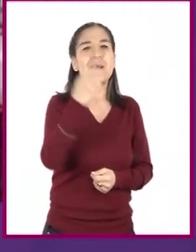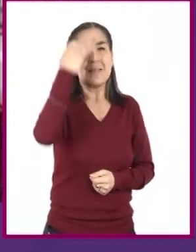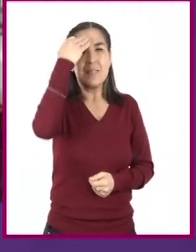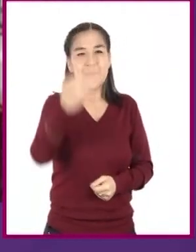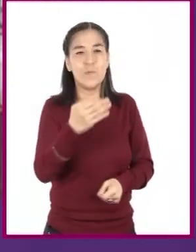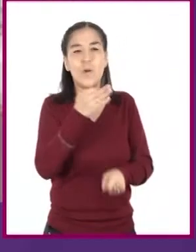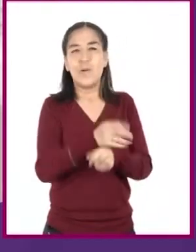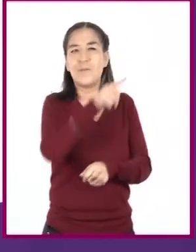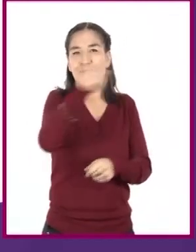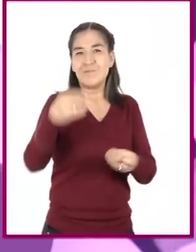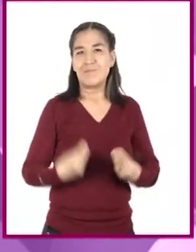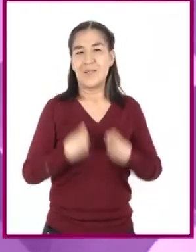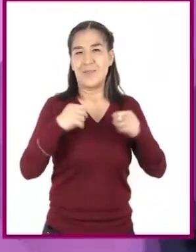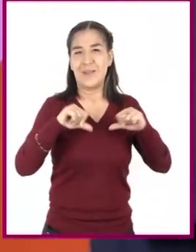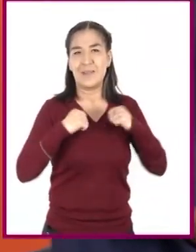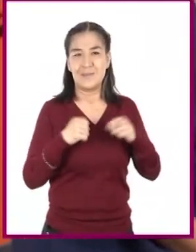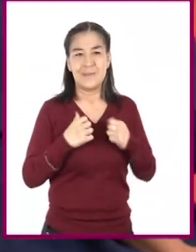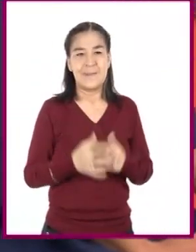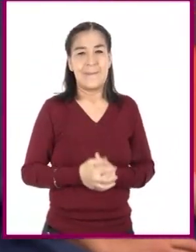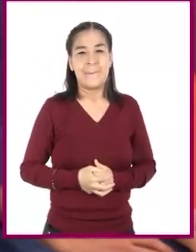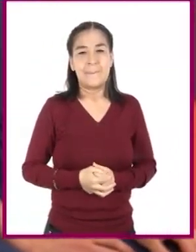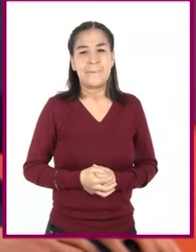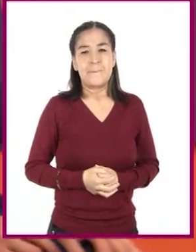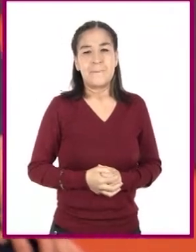estamos viviendo?